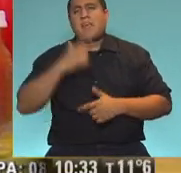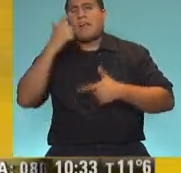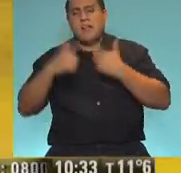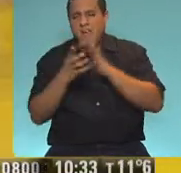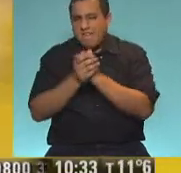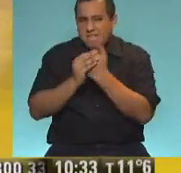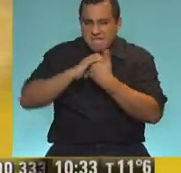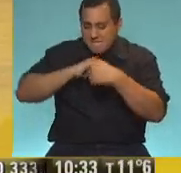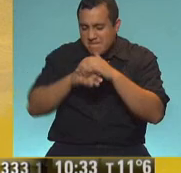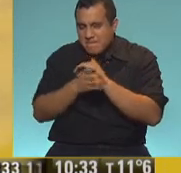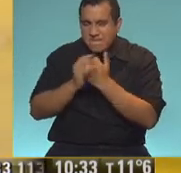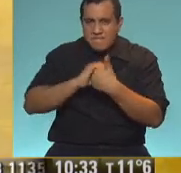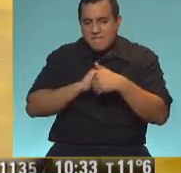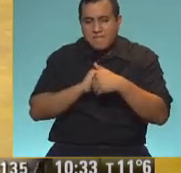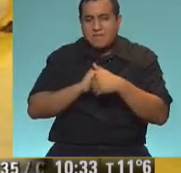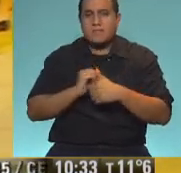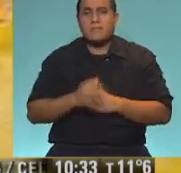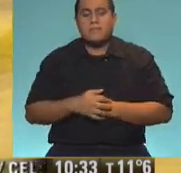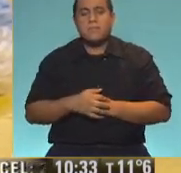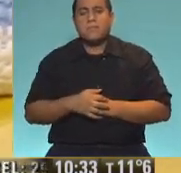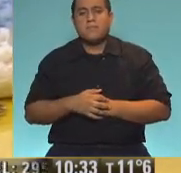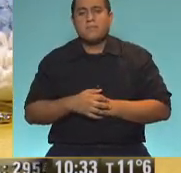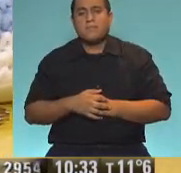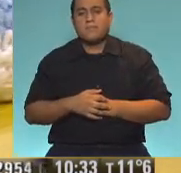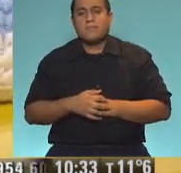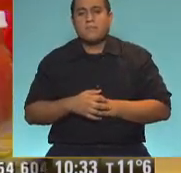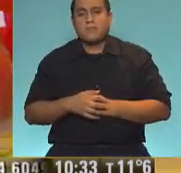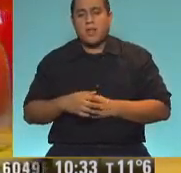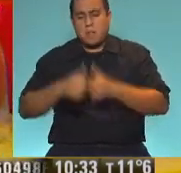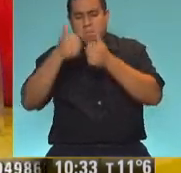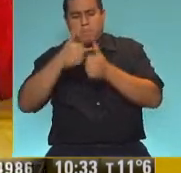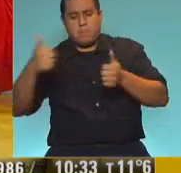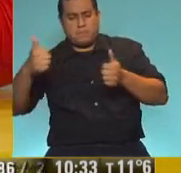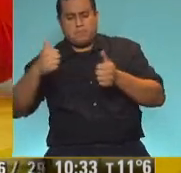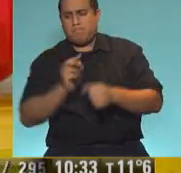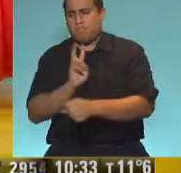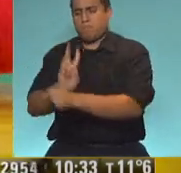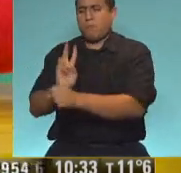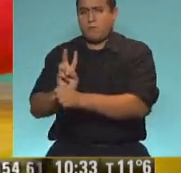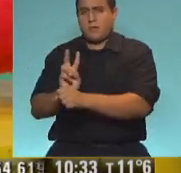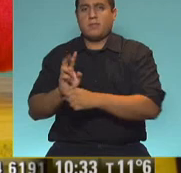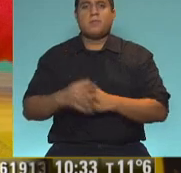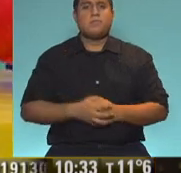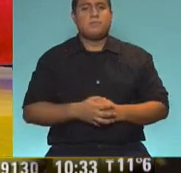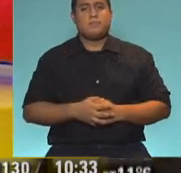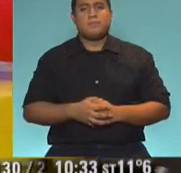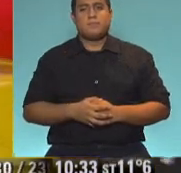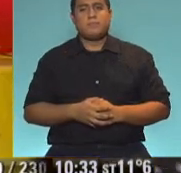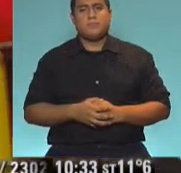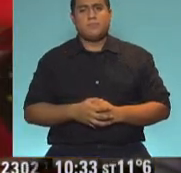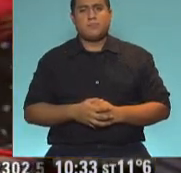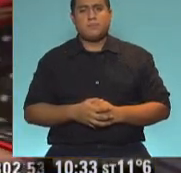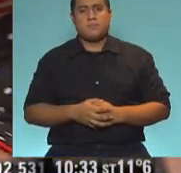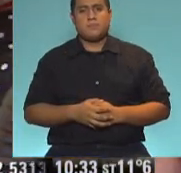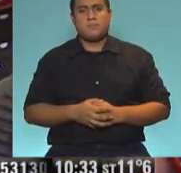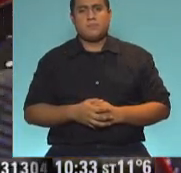¡Defiéndanos! Nosotros... Pobre, le agarró tos al robot. Armaremos un frente para defenderte. Ahí está. Ahí está. Vamos, amigos. Le